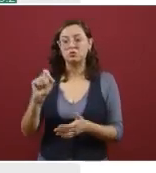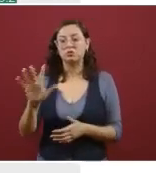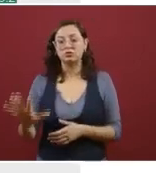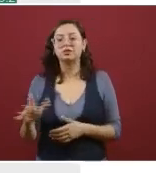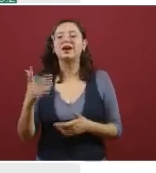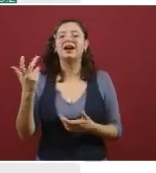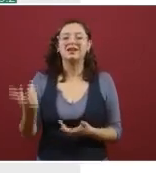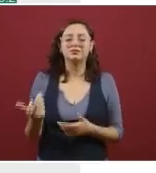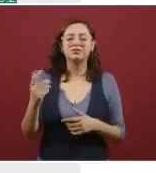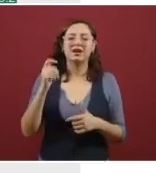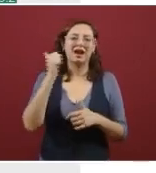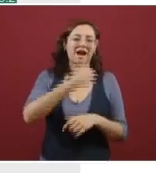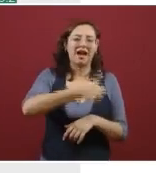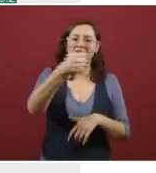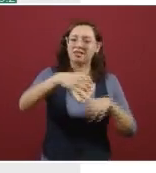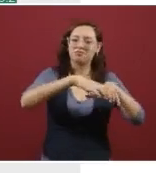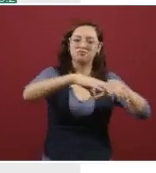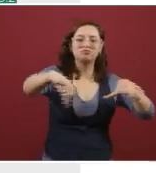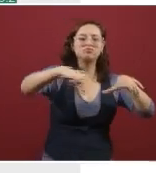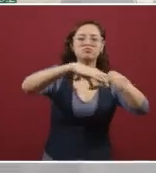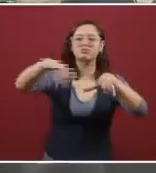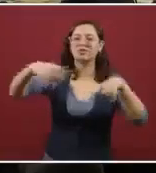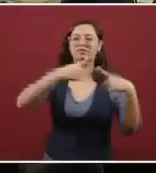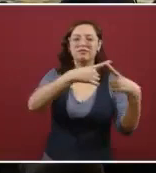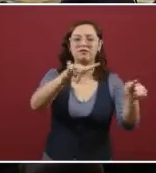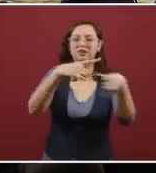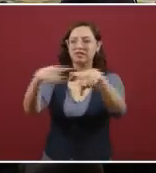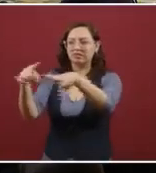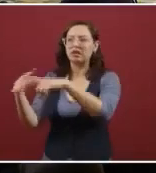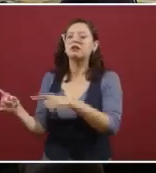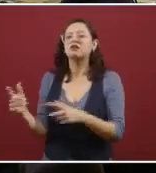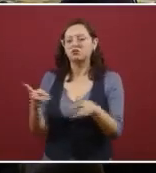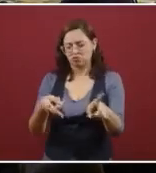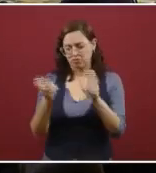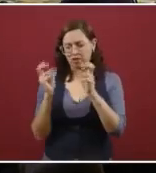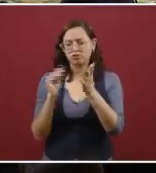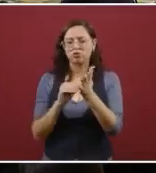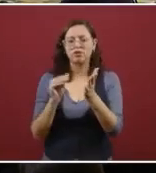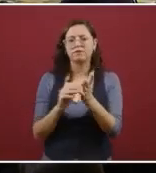los ductos. La que sigue, por favor.